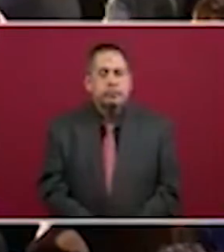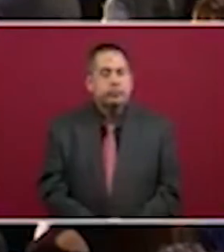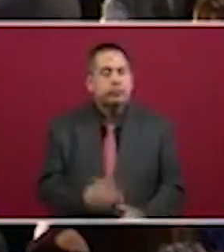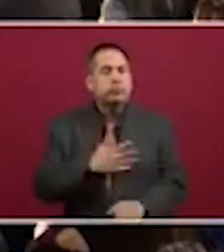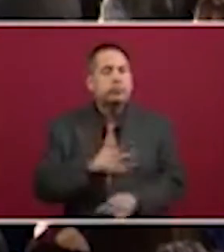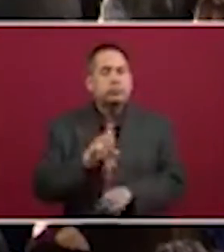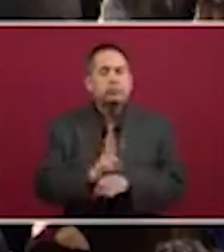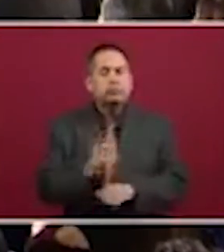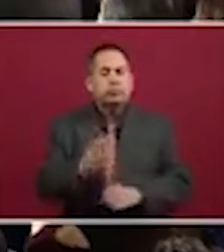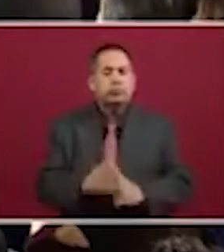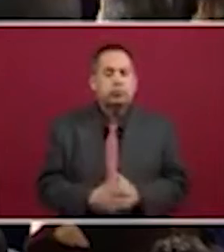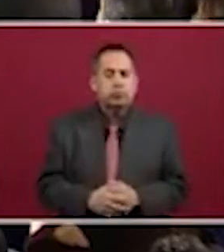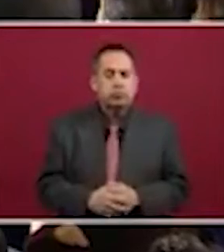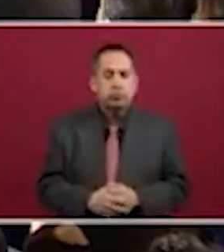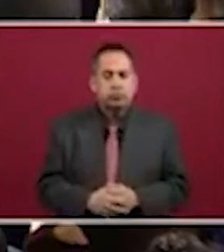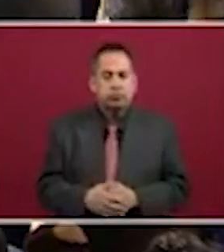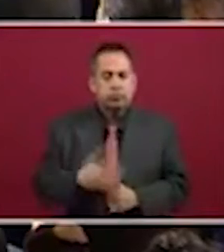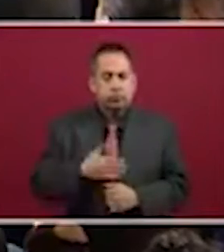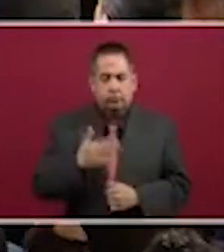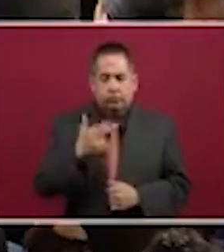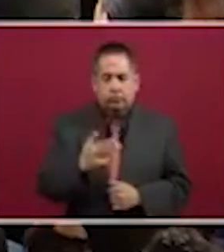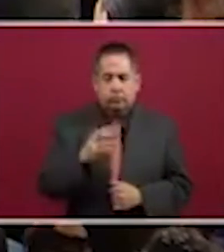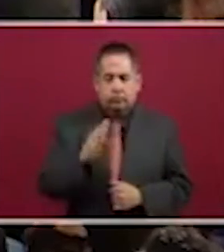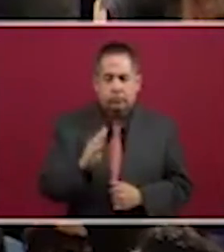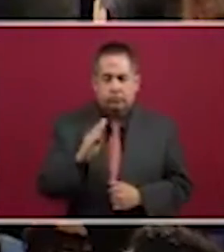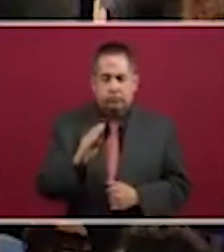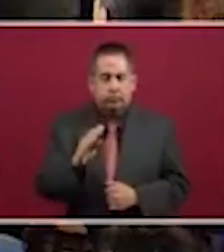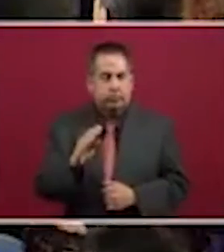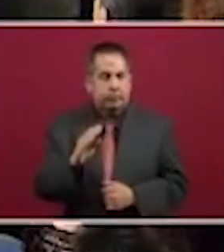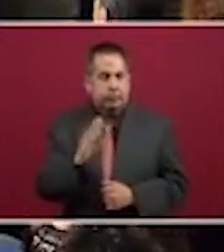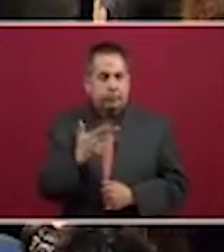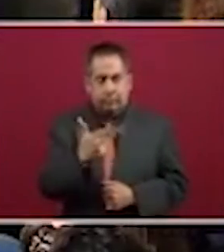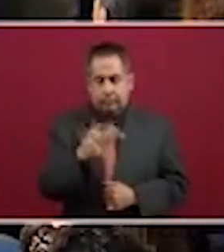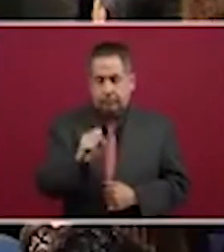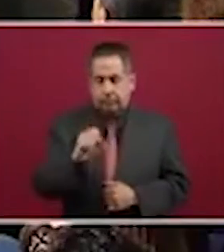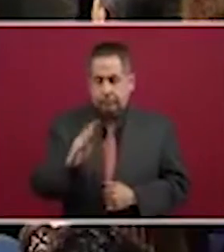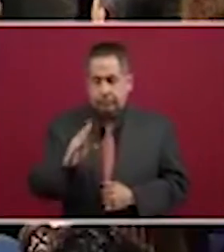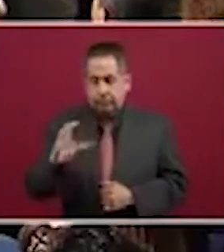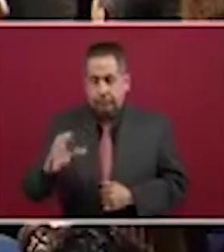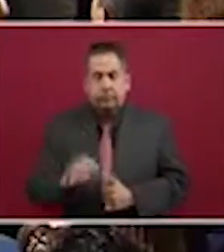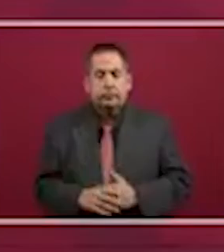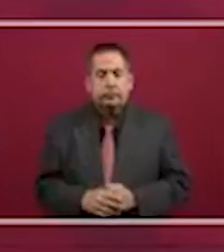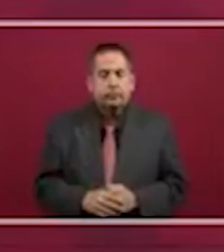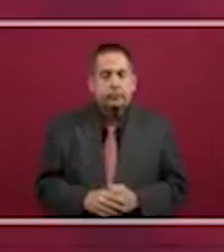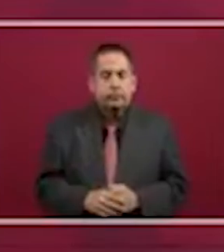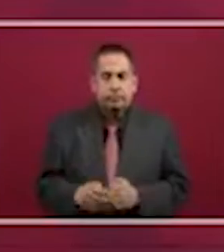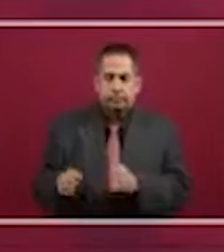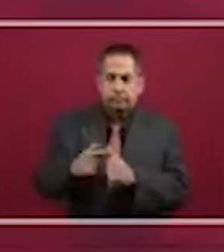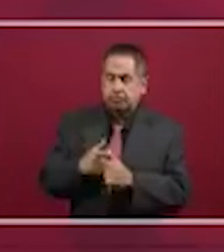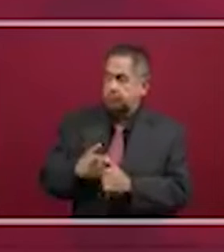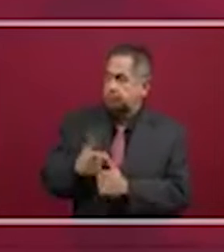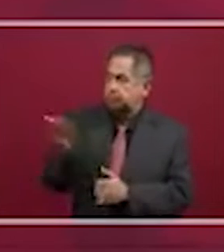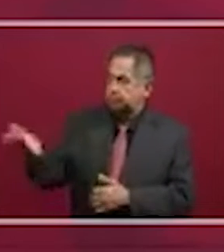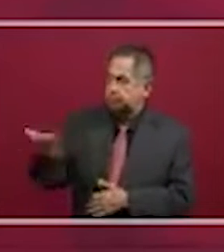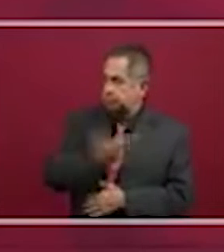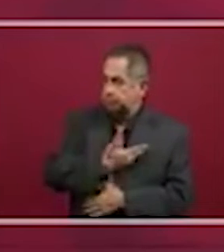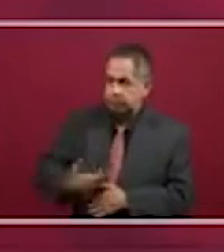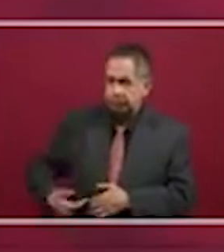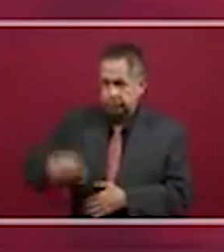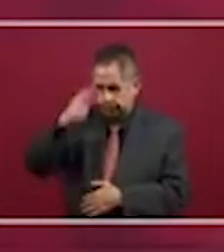días. En nombre de HSBC, agradezco en primer lugar al presidente de México, Andrés Manuel López